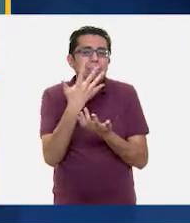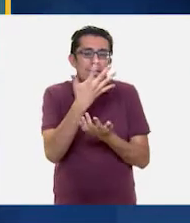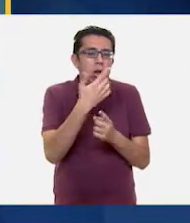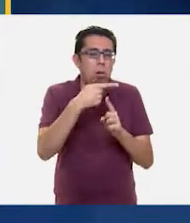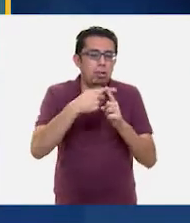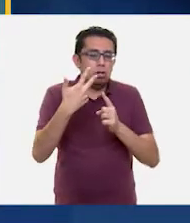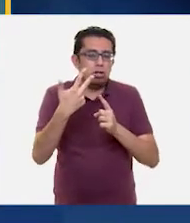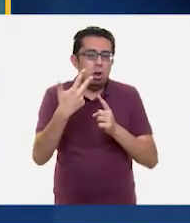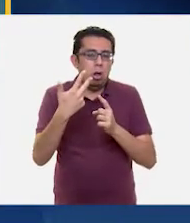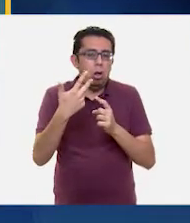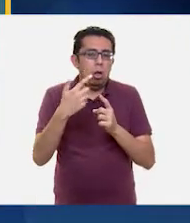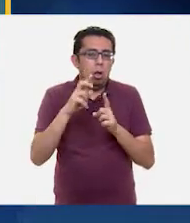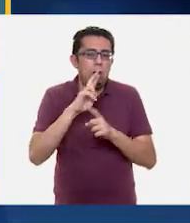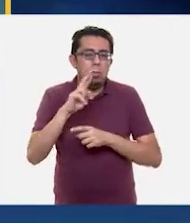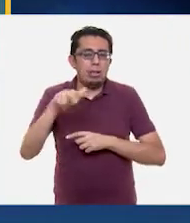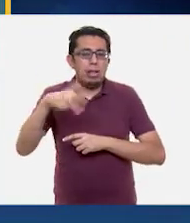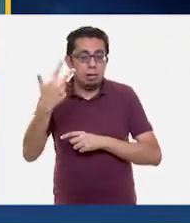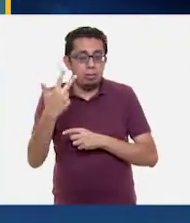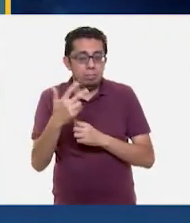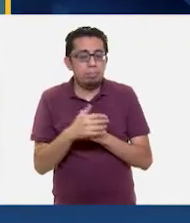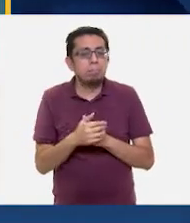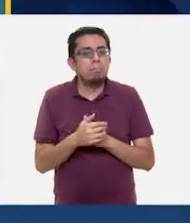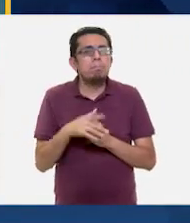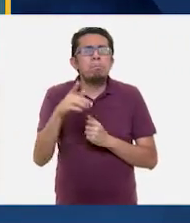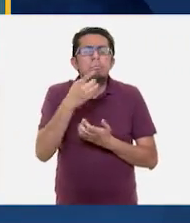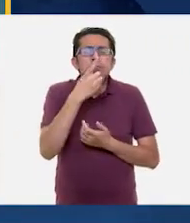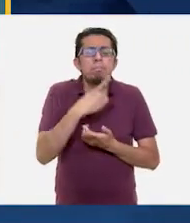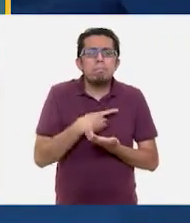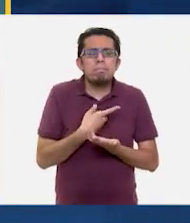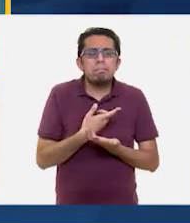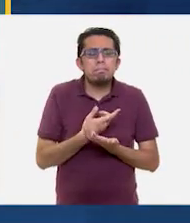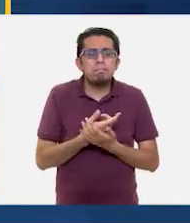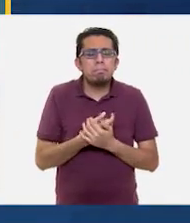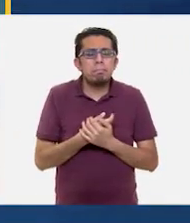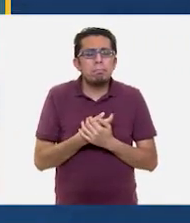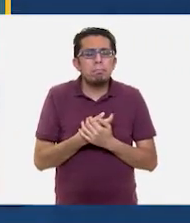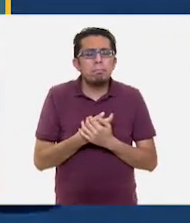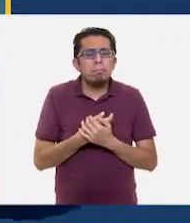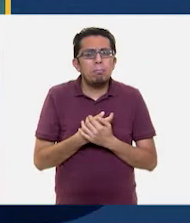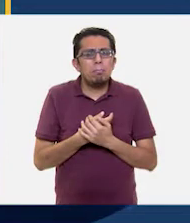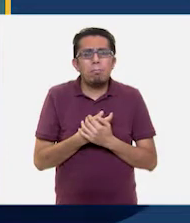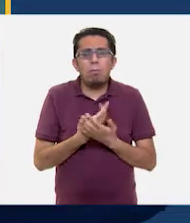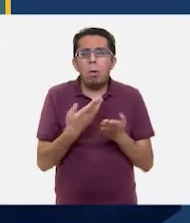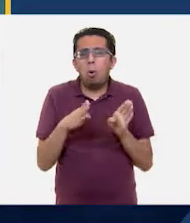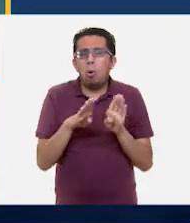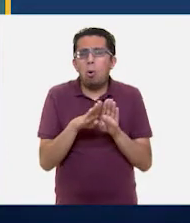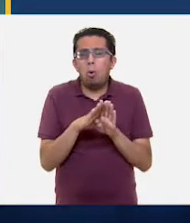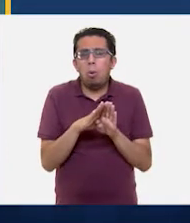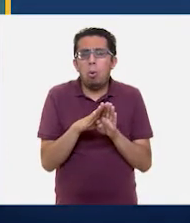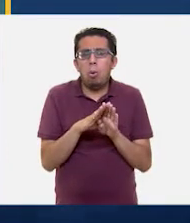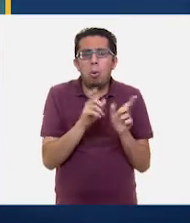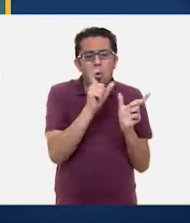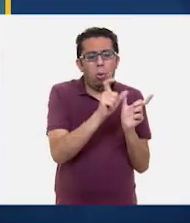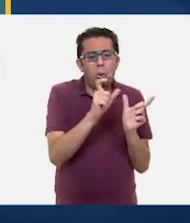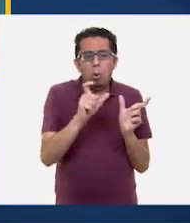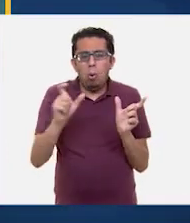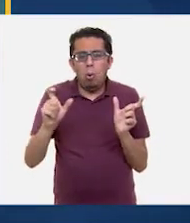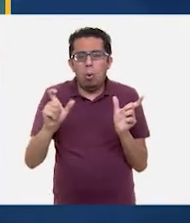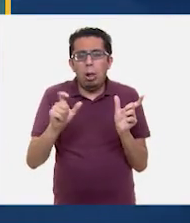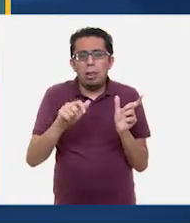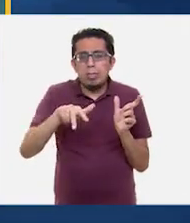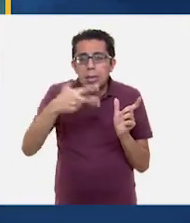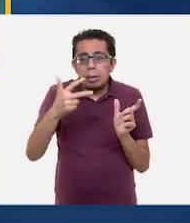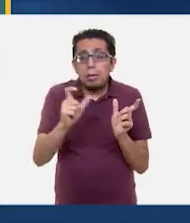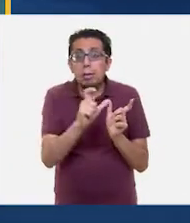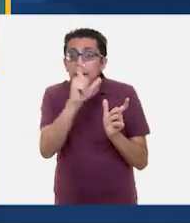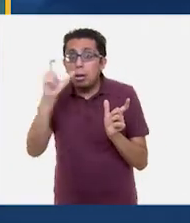¿Sí me expliqué bien? Sí. Entonces dime, a ver, ¿qué número será el término que va después del 13?